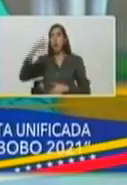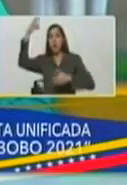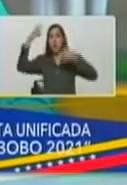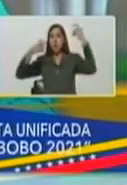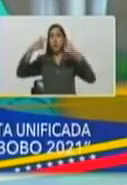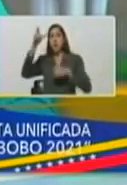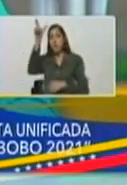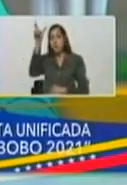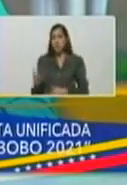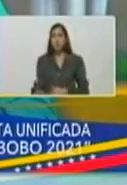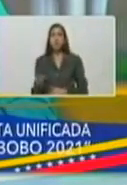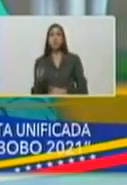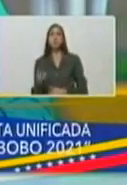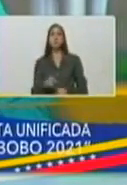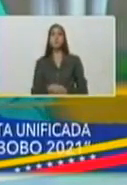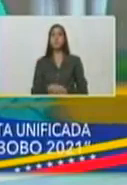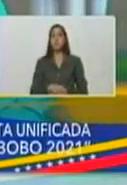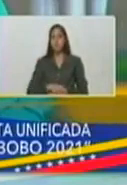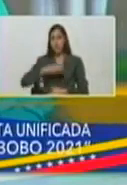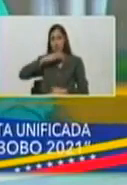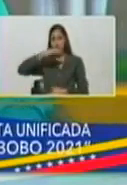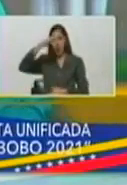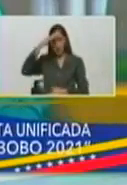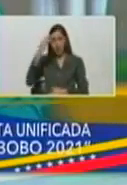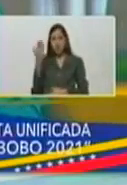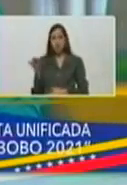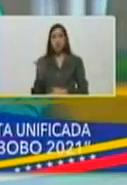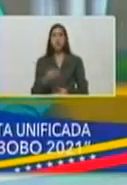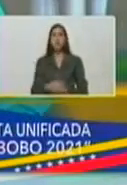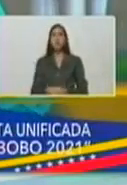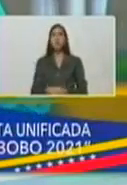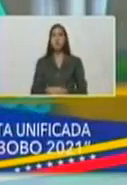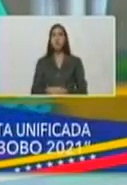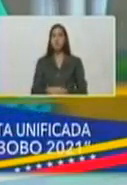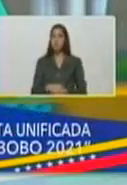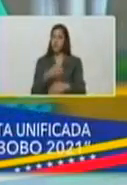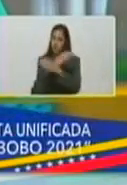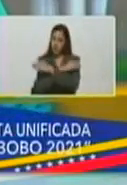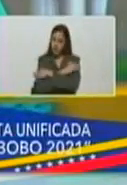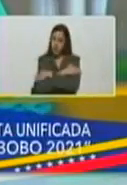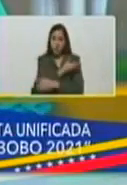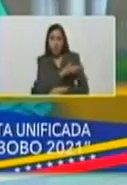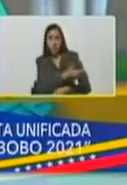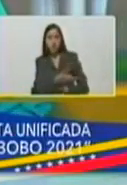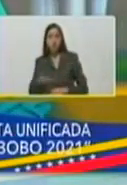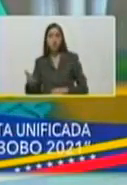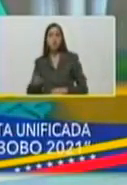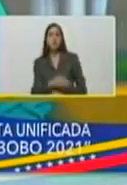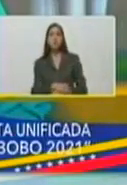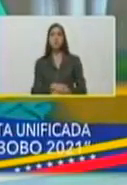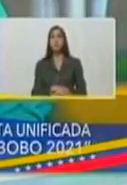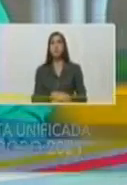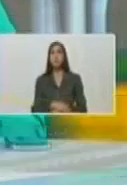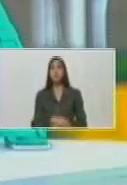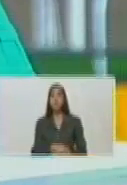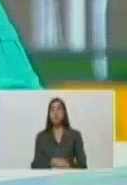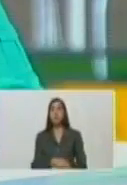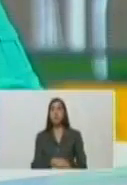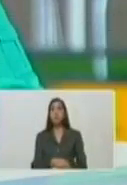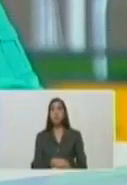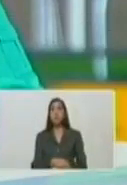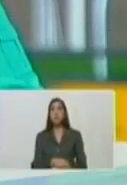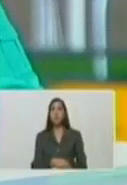Chávez Frías, nuestro padre. Bueno, felicidades. General